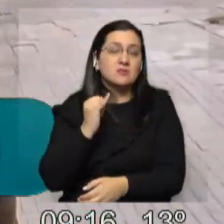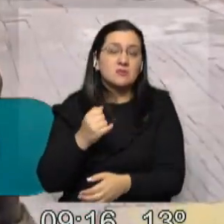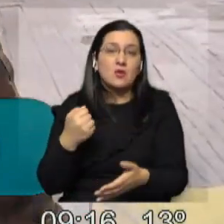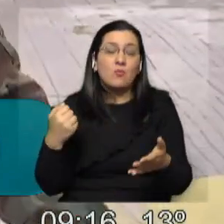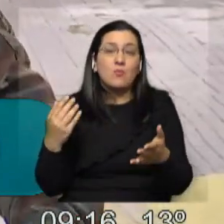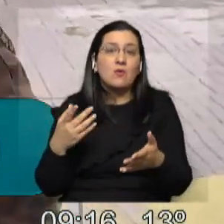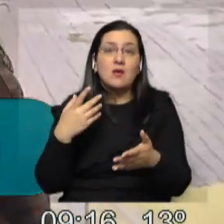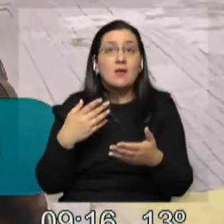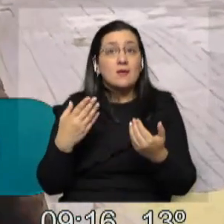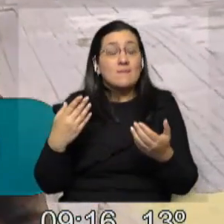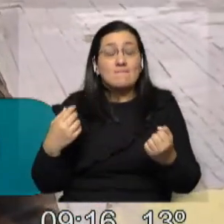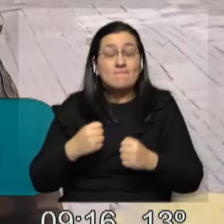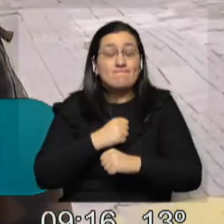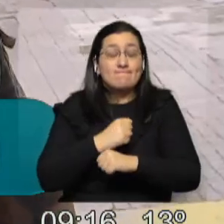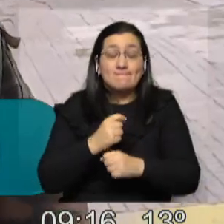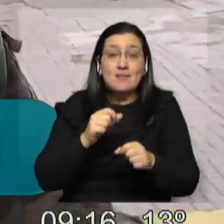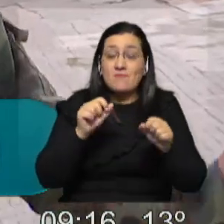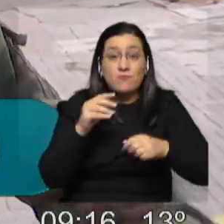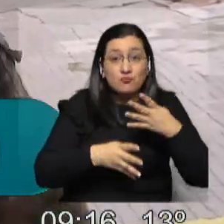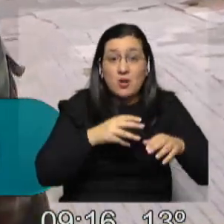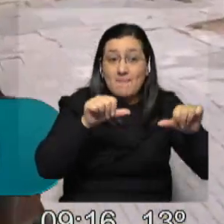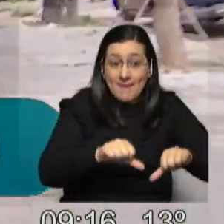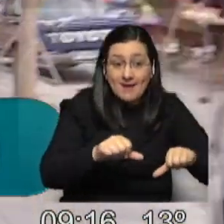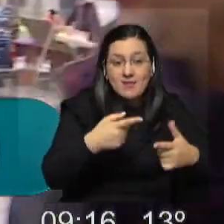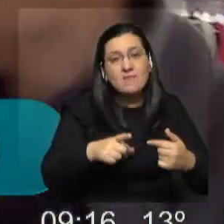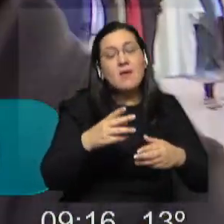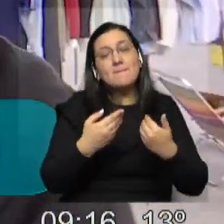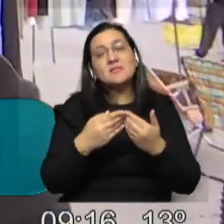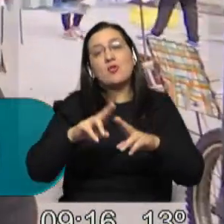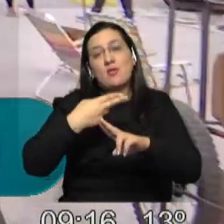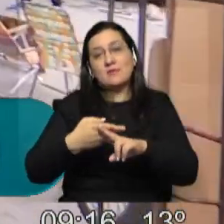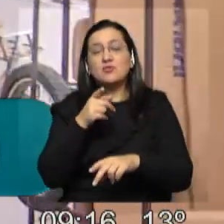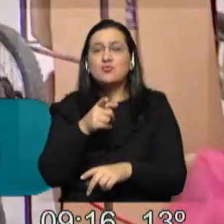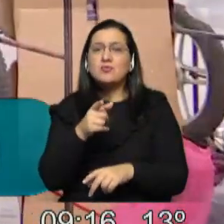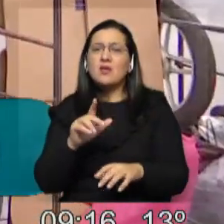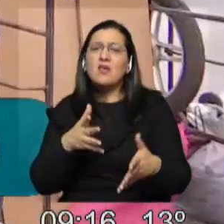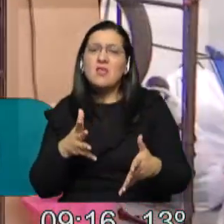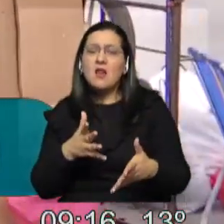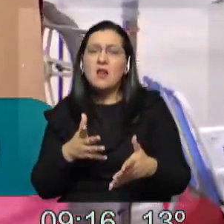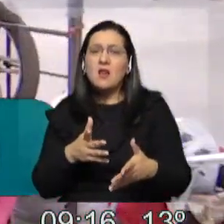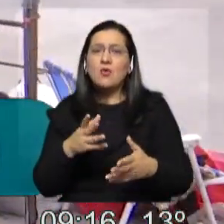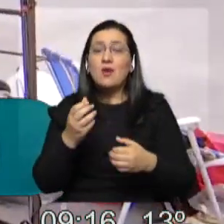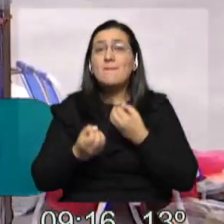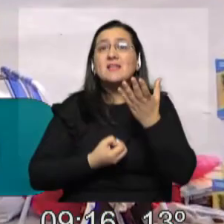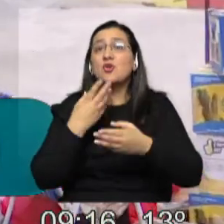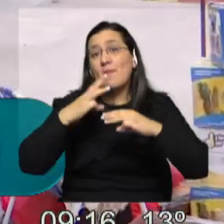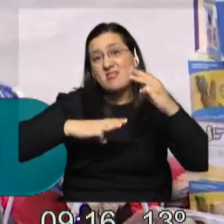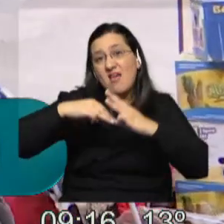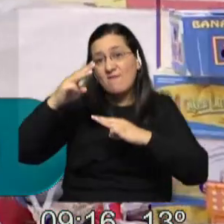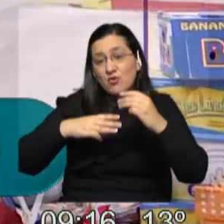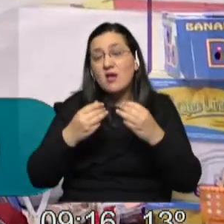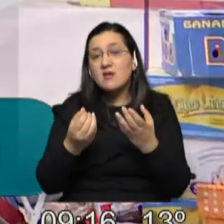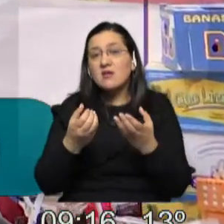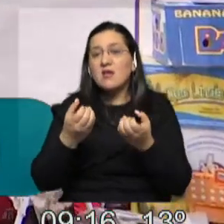un muro y empezar de vuelta. ¿Y usted cómo se lleva con esa expresión de decir, bueno, pateo el